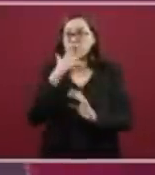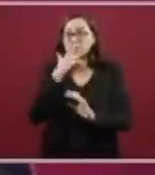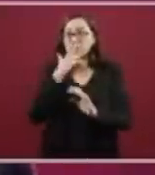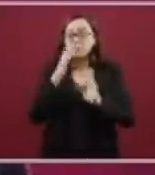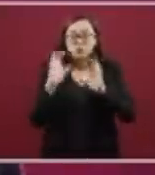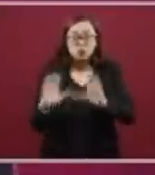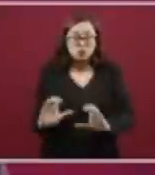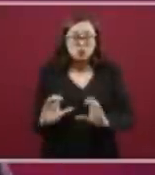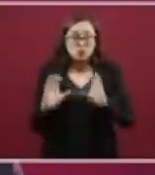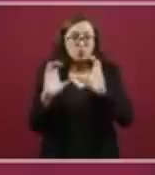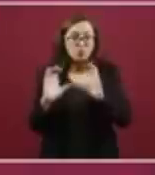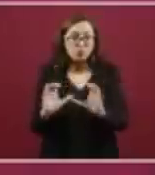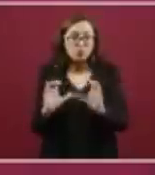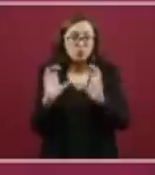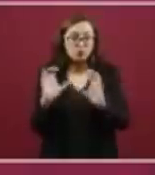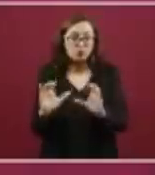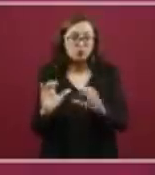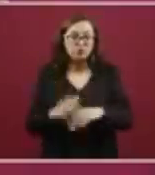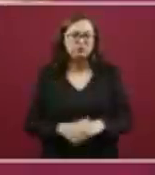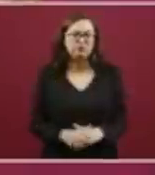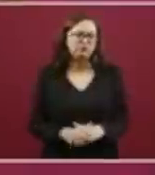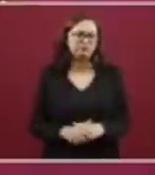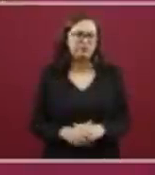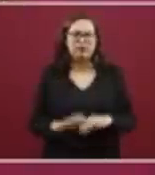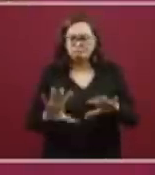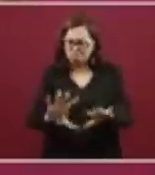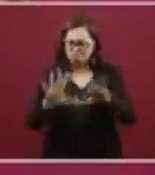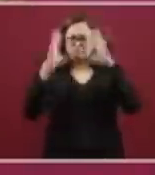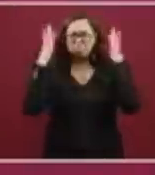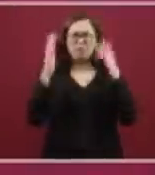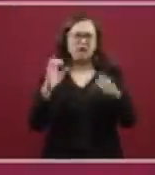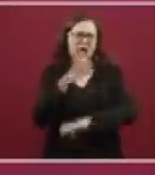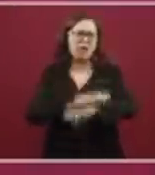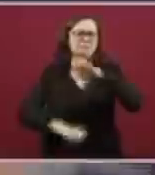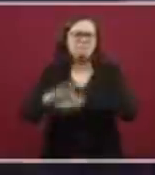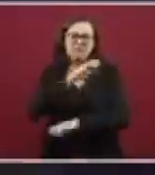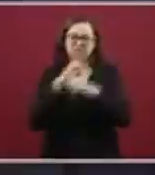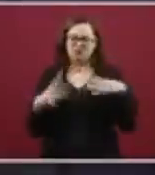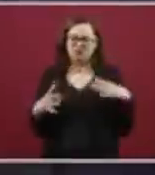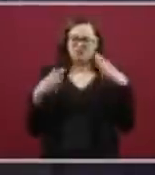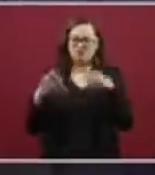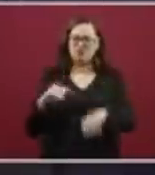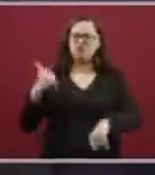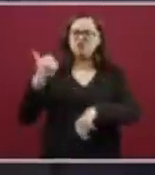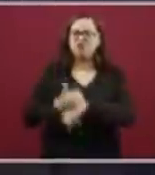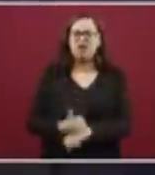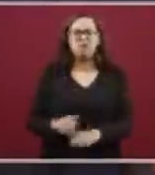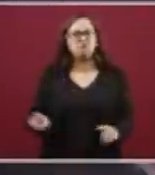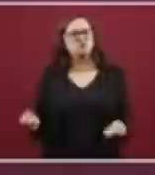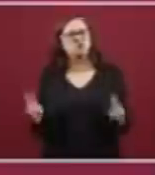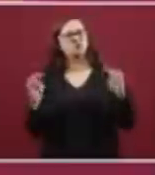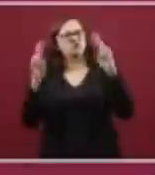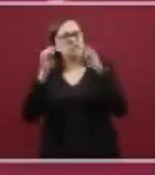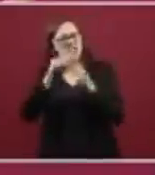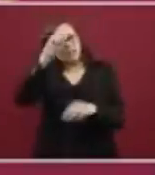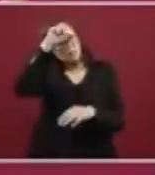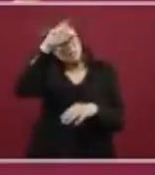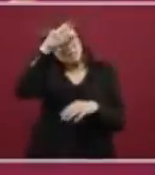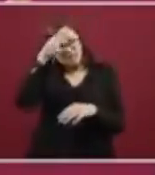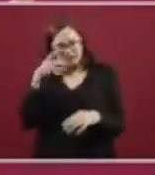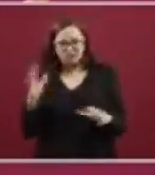aquí vamos a poner una empresa o aquí va a haber una mina y lo